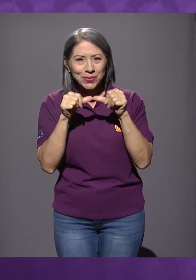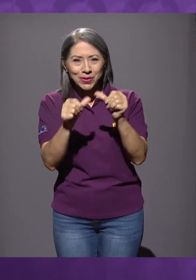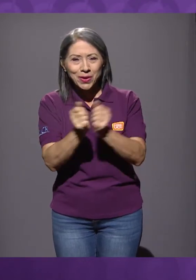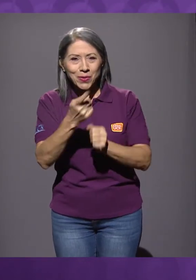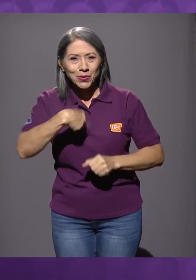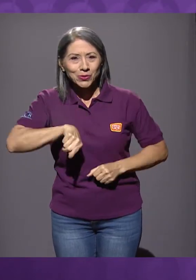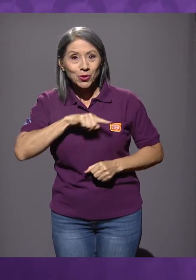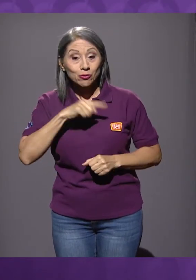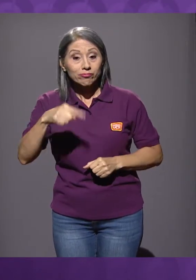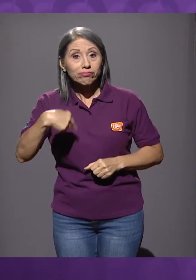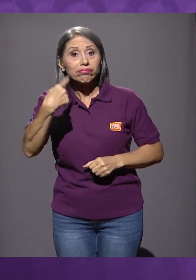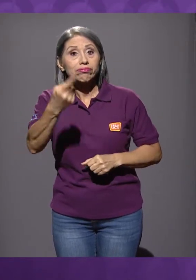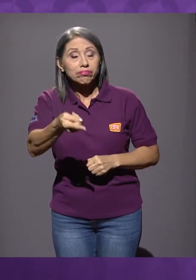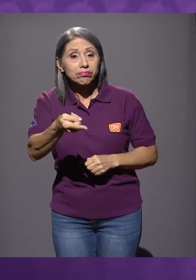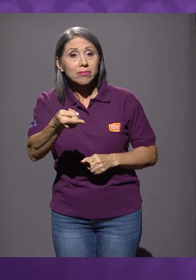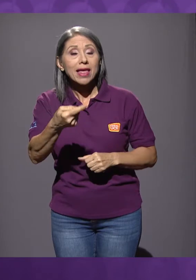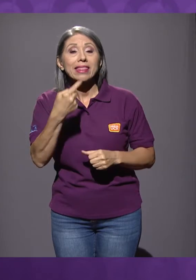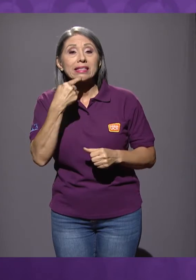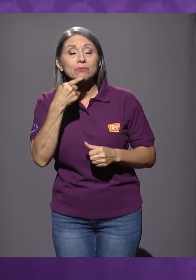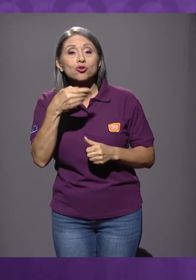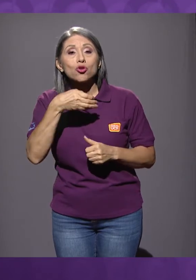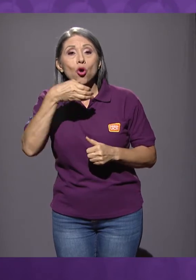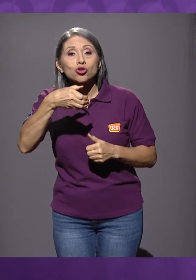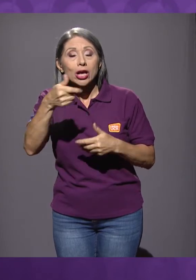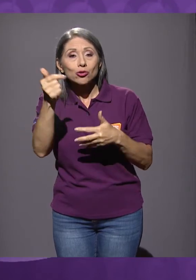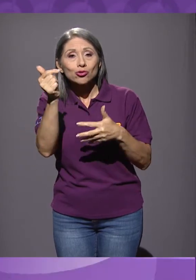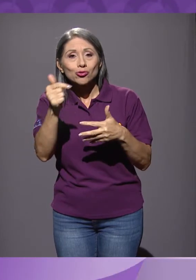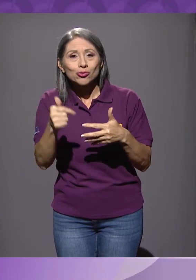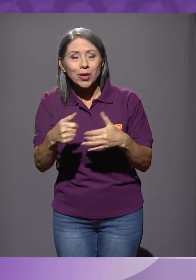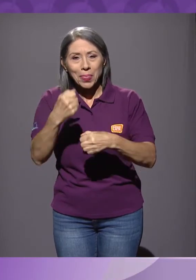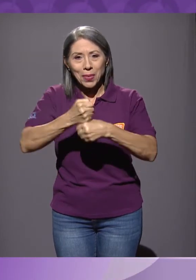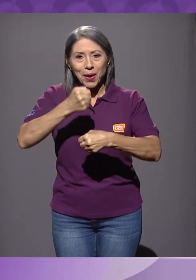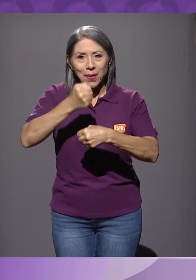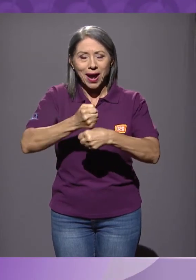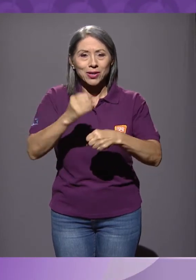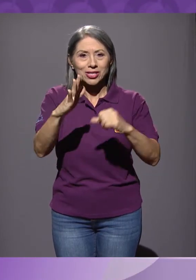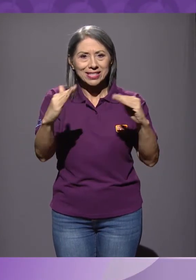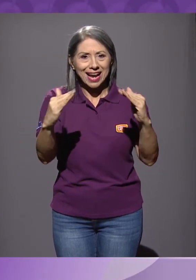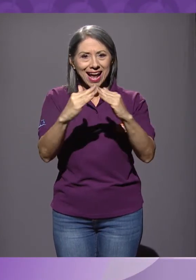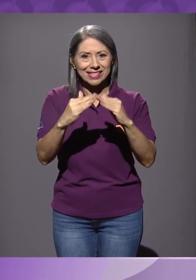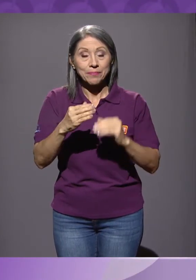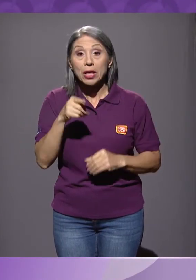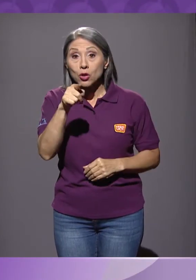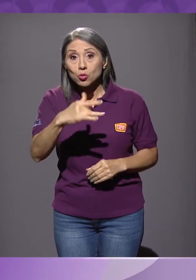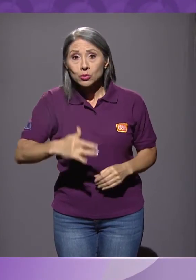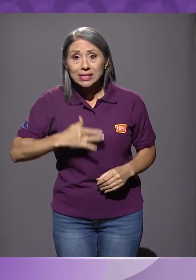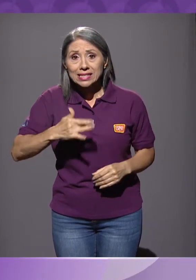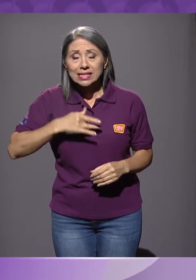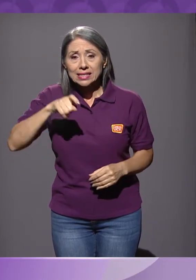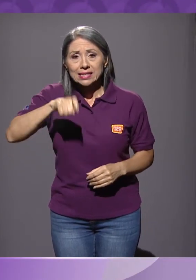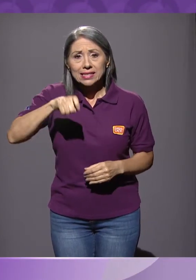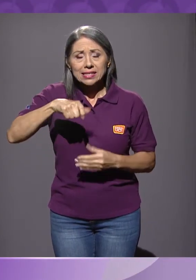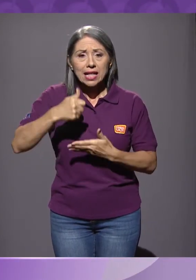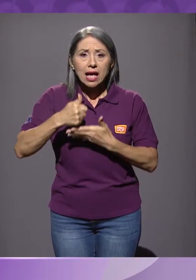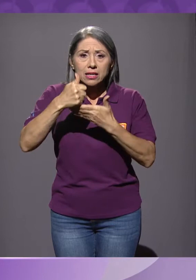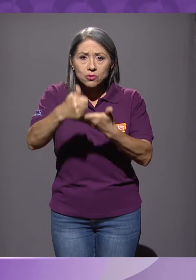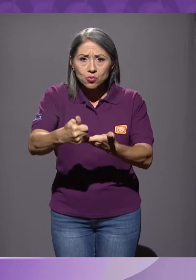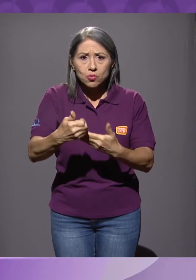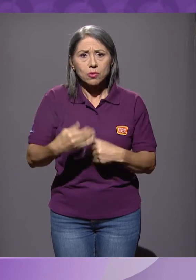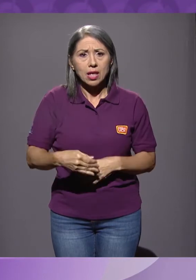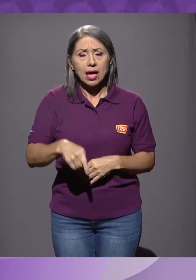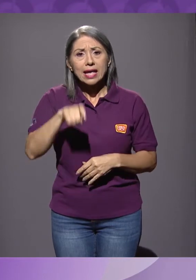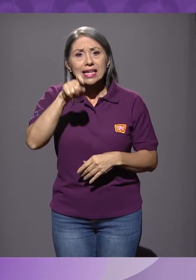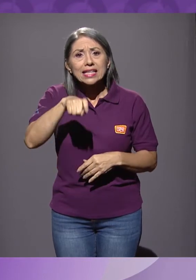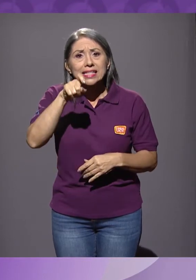con nosotros, que en el tercer bloque le damos algunos consejos para trabajarlos en la casa. Si usted siente que necesita ayuda, si